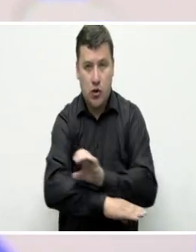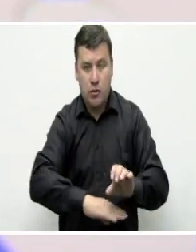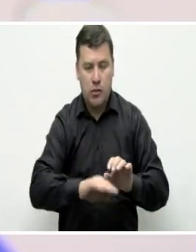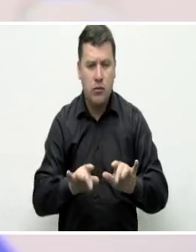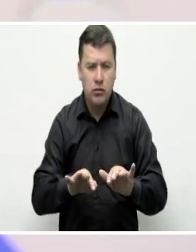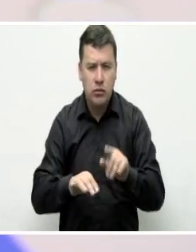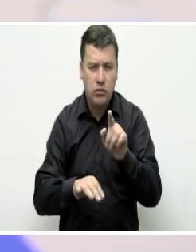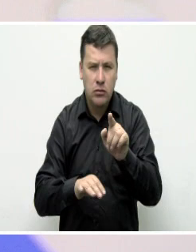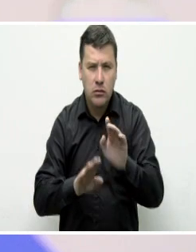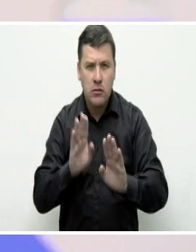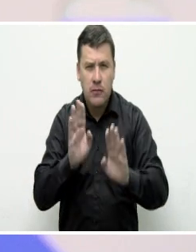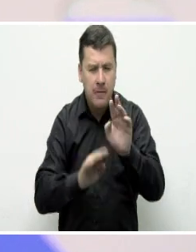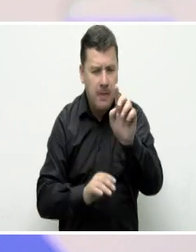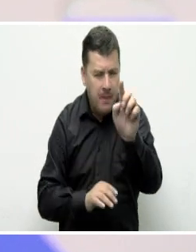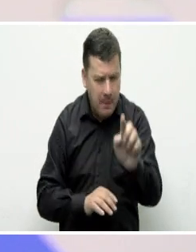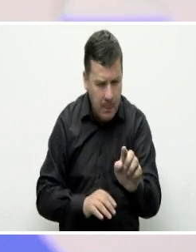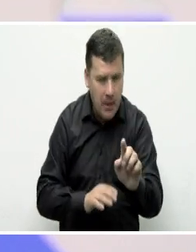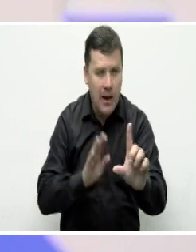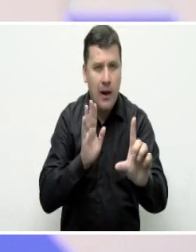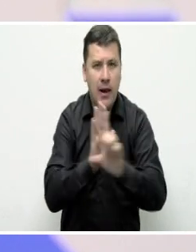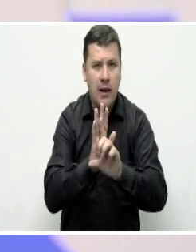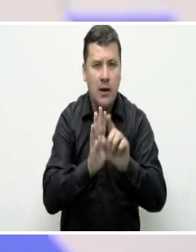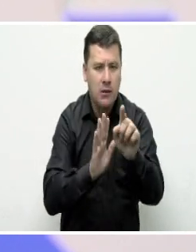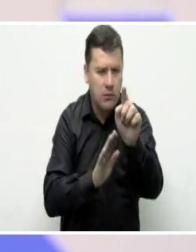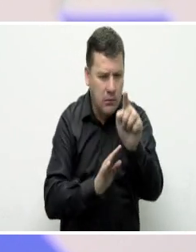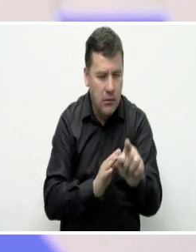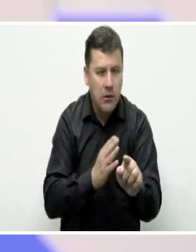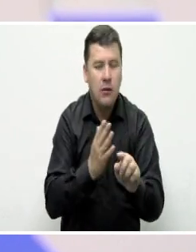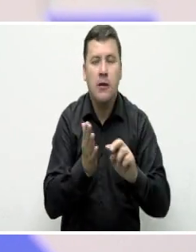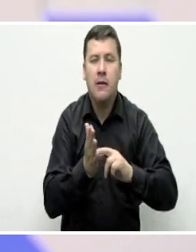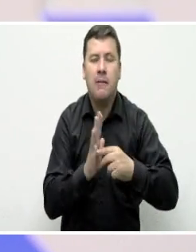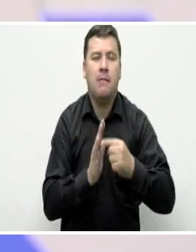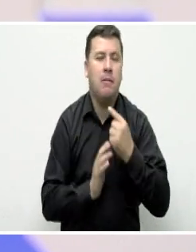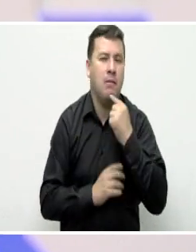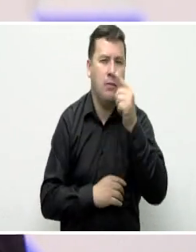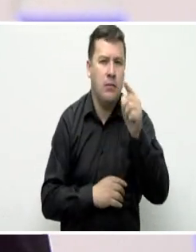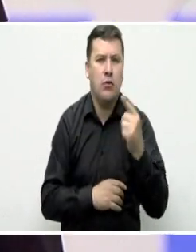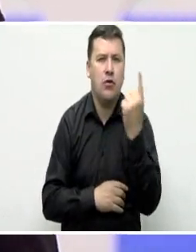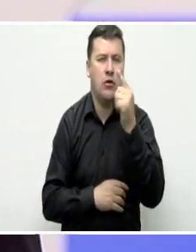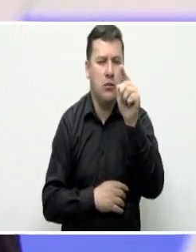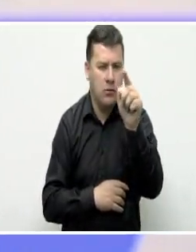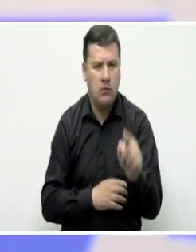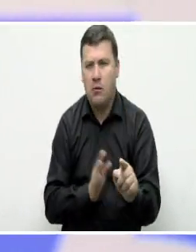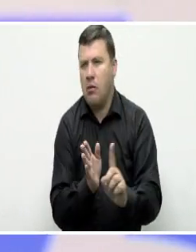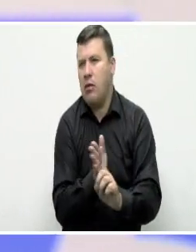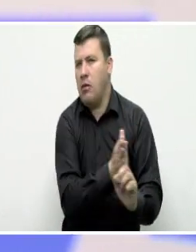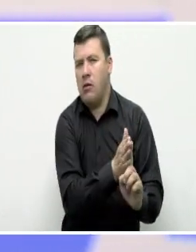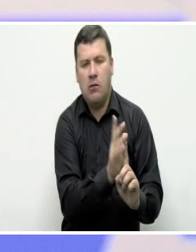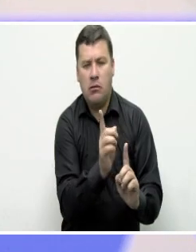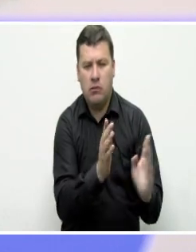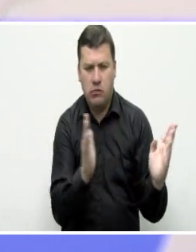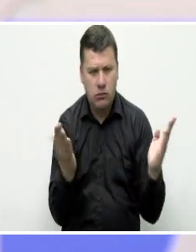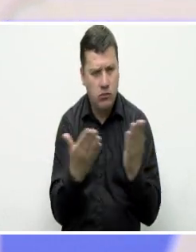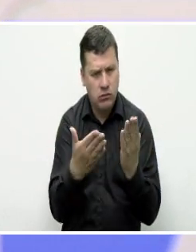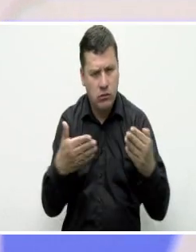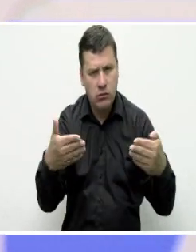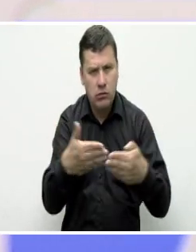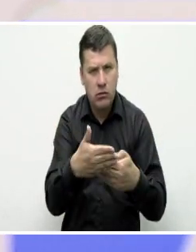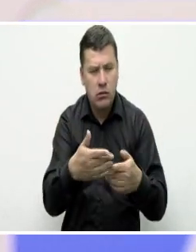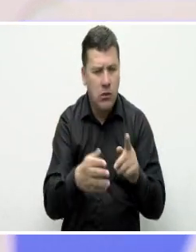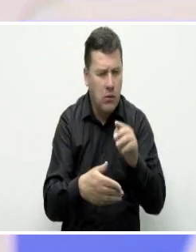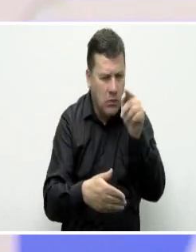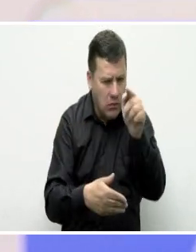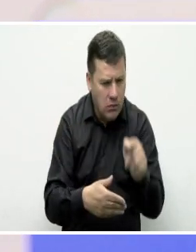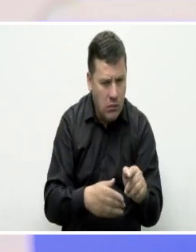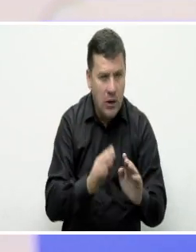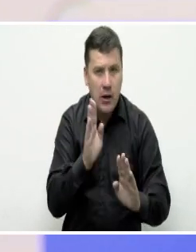candidatos valida la ley de cuotas, es decir, que no se deja que llevar a cabo una inscripción de